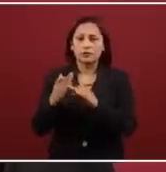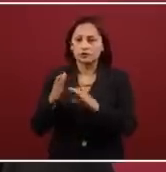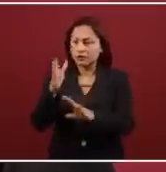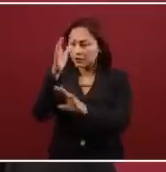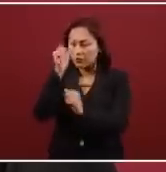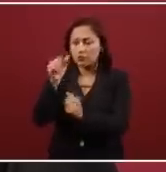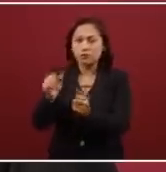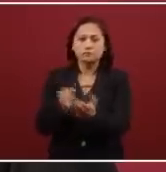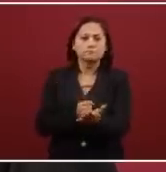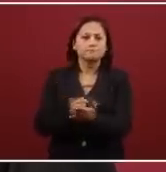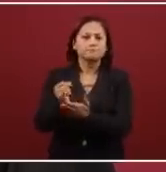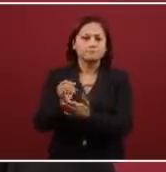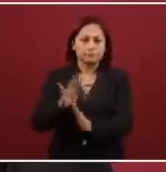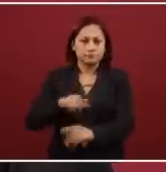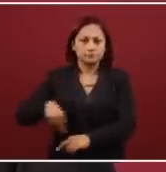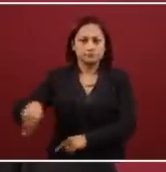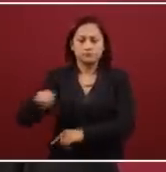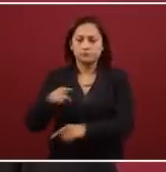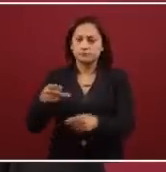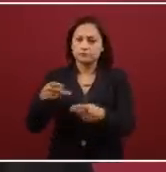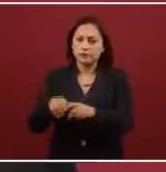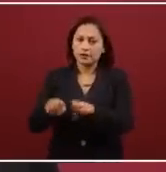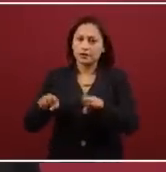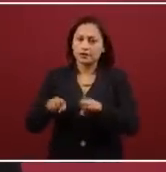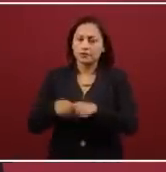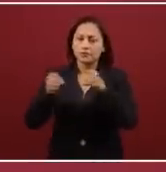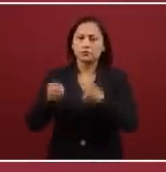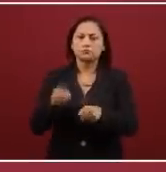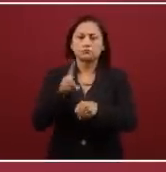Seguridad. Bueno, pero ya estamos aquí.